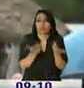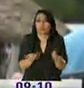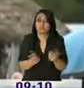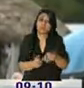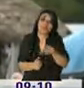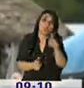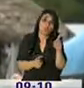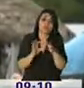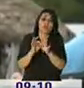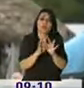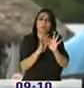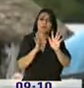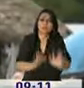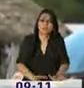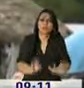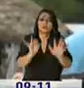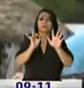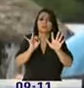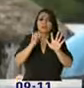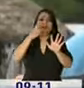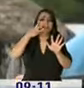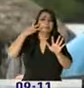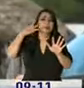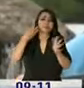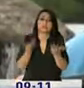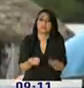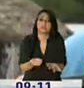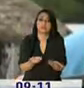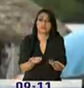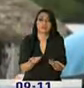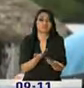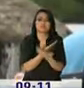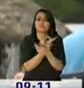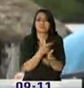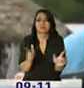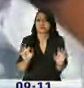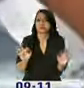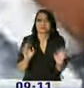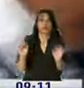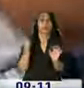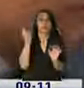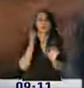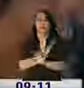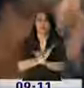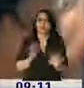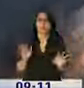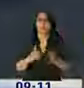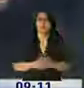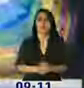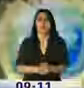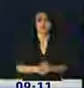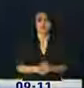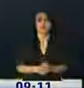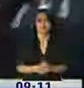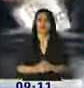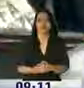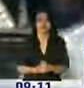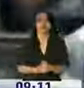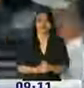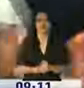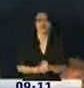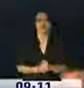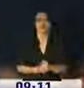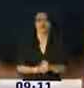compañeros más de Pastaza, somos siete en Pastaza, de los cuales no fueron tomados en cuenta. Esto es una injusticia lo que están cometiendo contra...